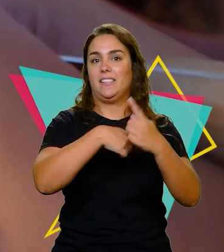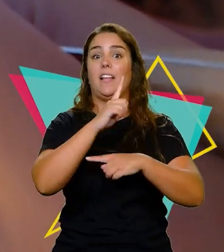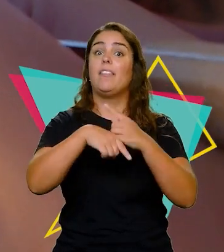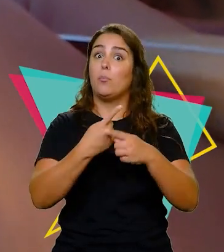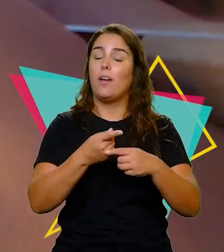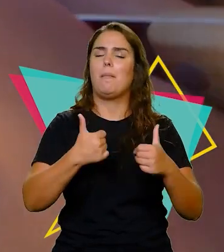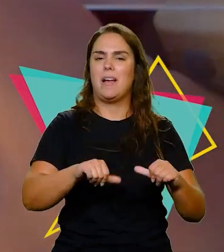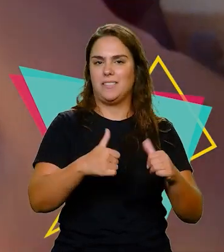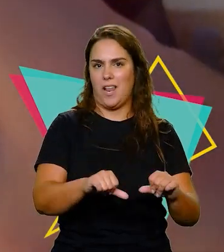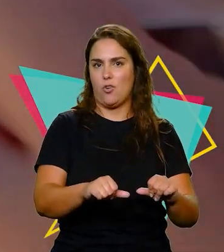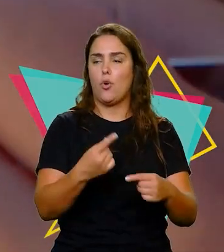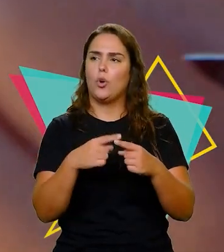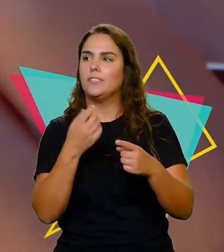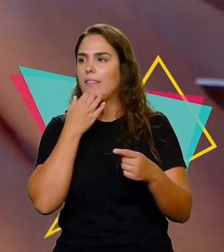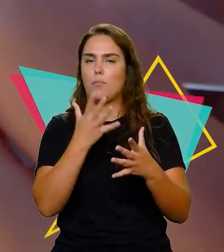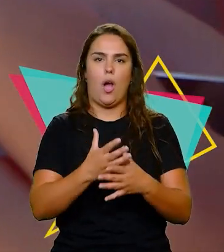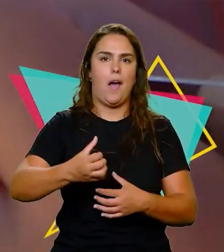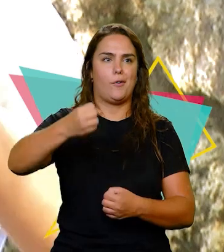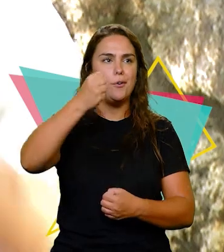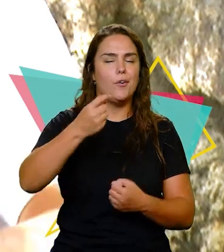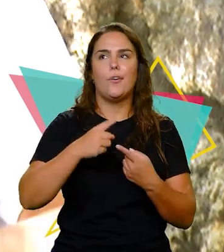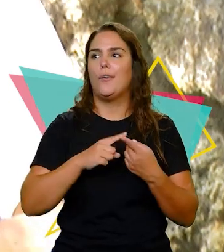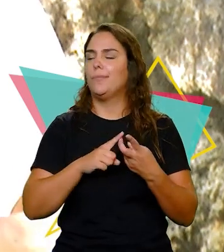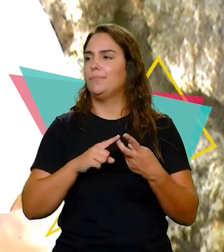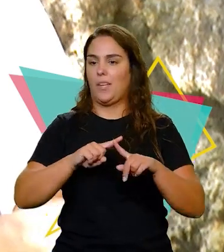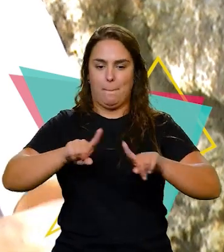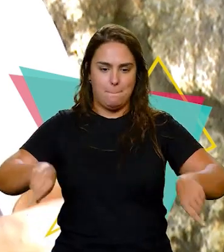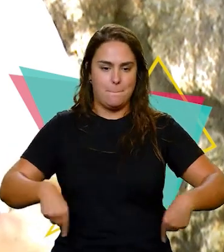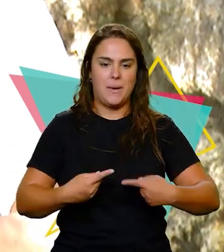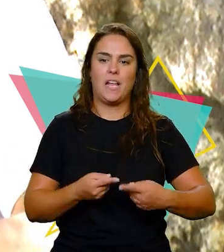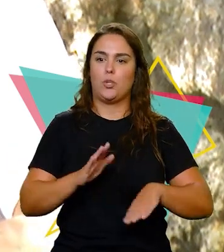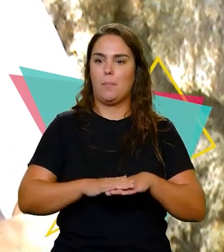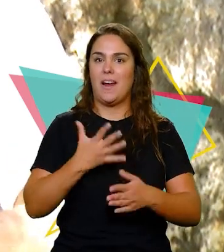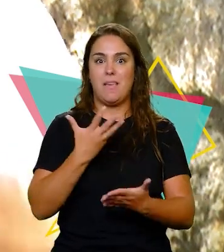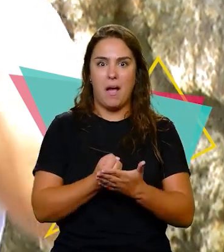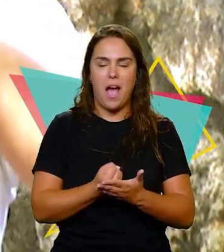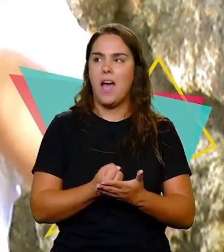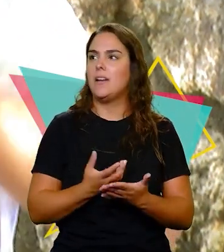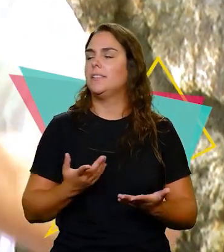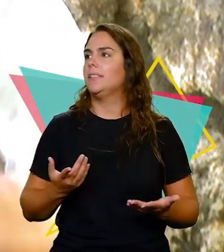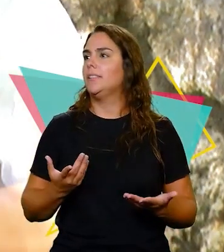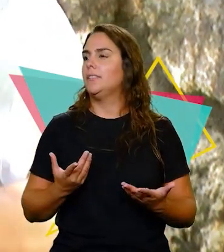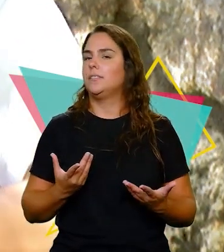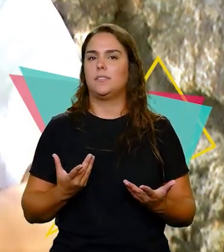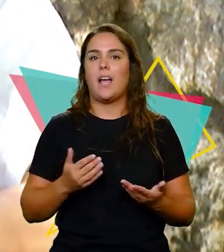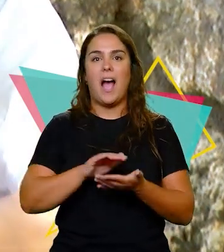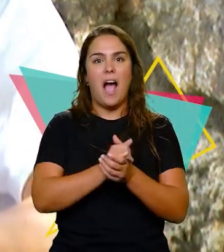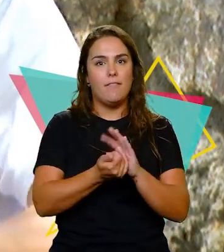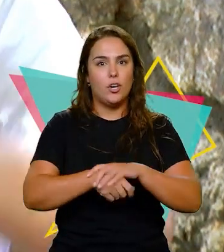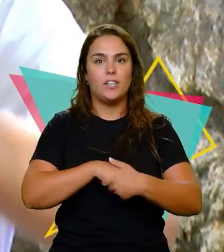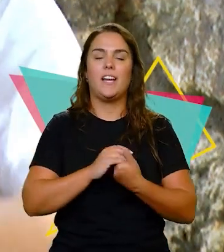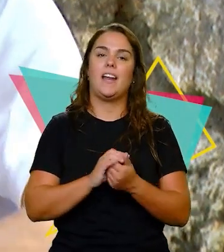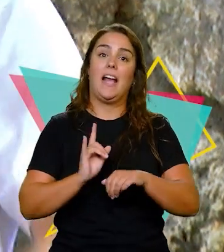a amasarlo. Tenemos piezas de jarrones, gato para imanes, jabonera de